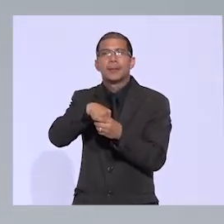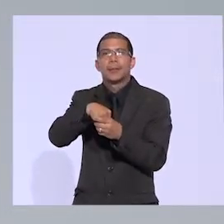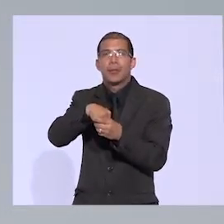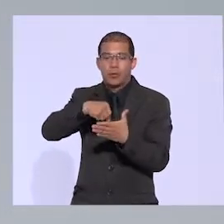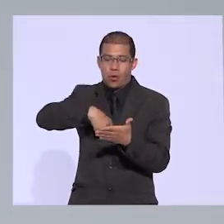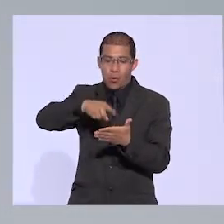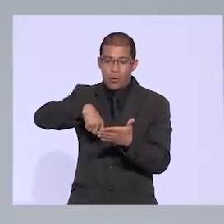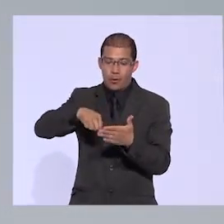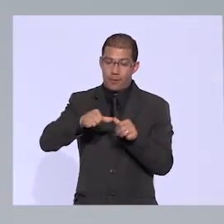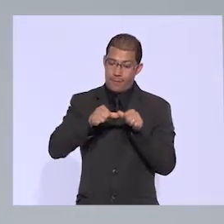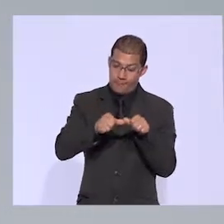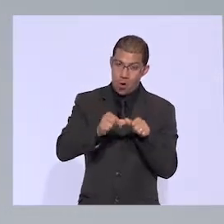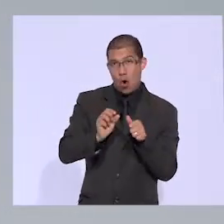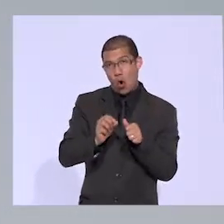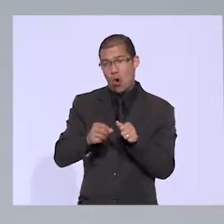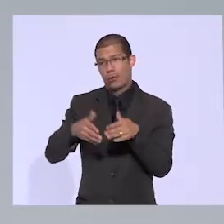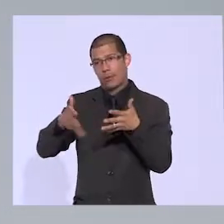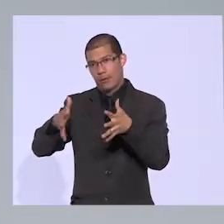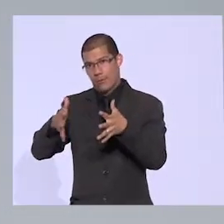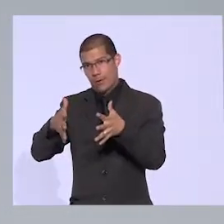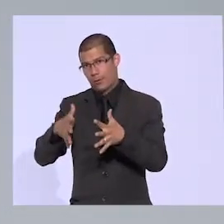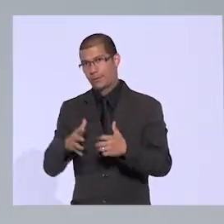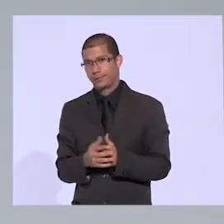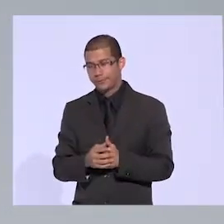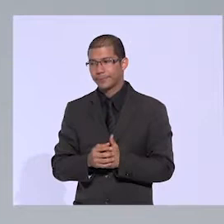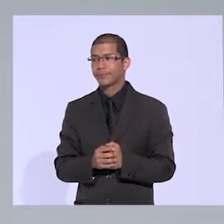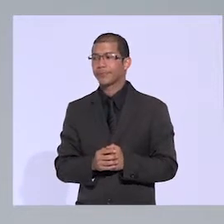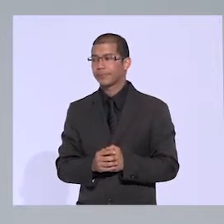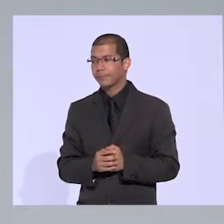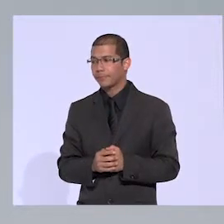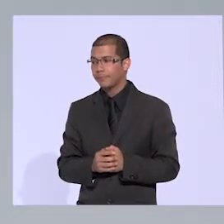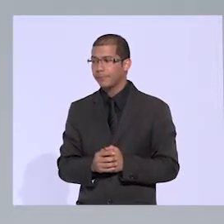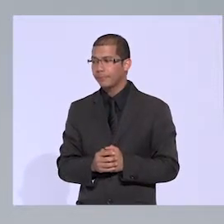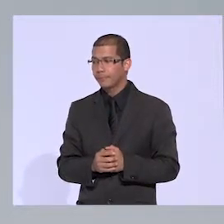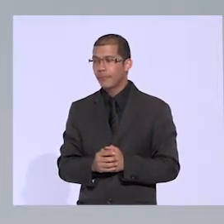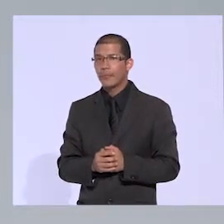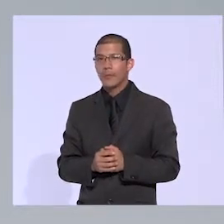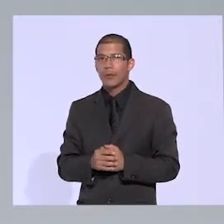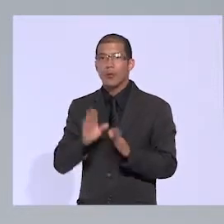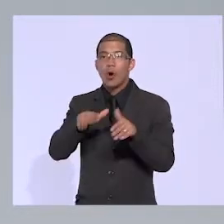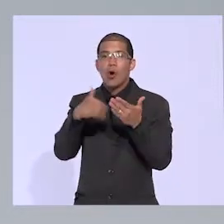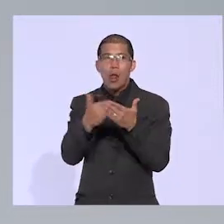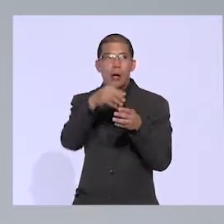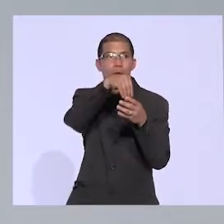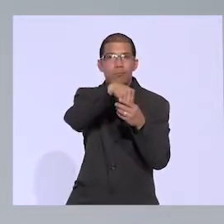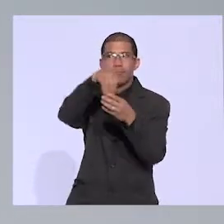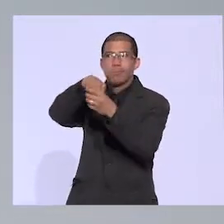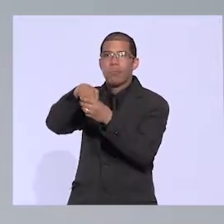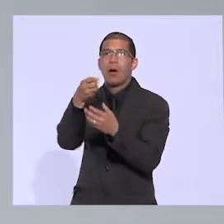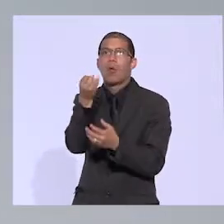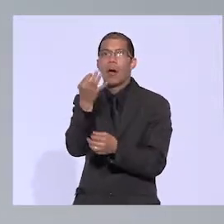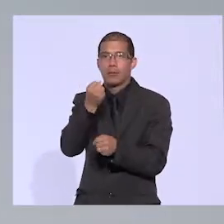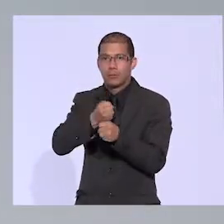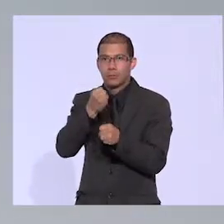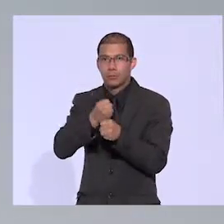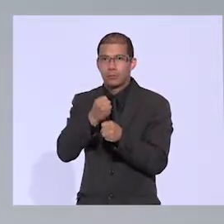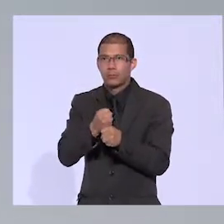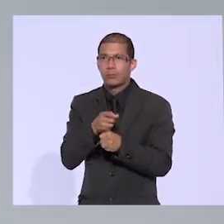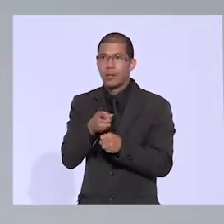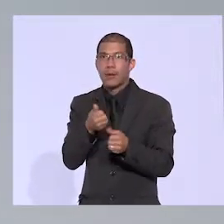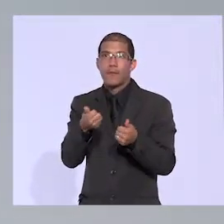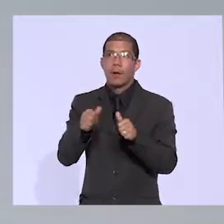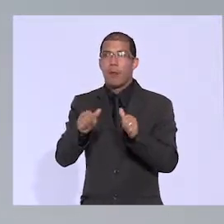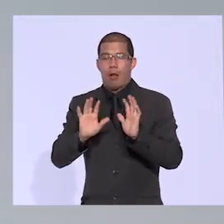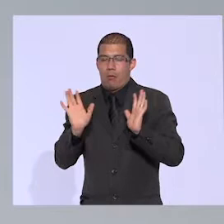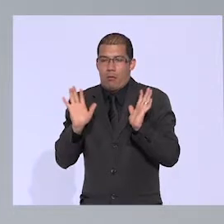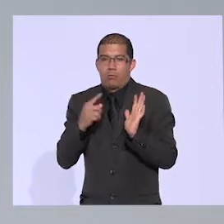contrato fijo o temporal, también es un dato objetivo, el número de centros en el que imparte es un dato objetivo, es decir, estos no hay subjetividad posible en